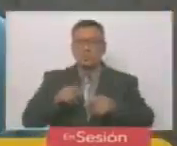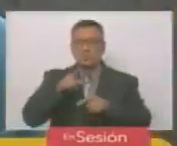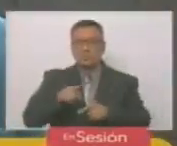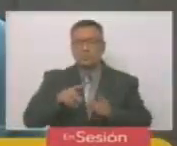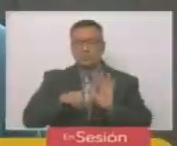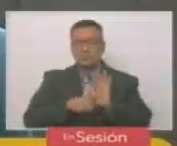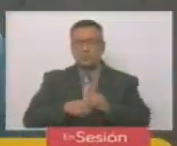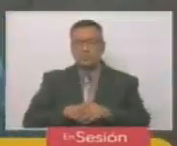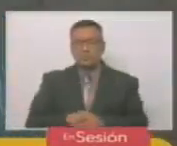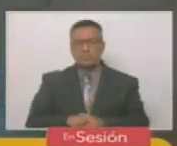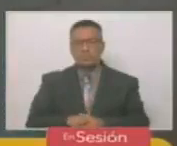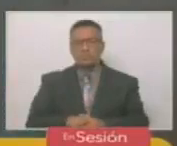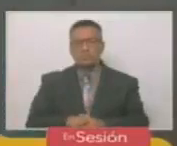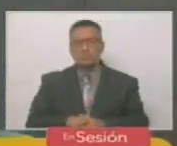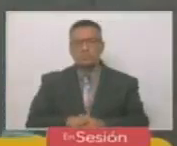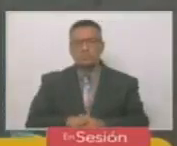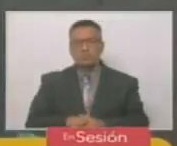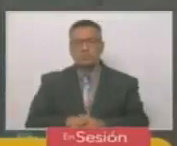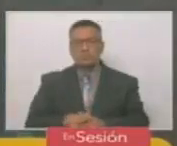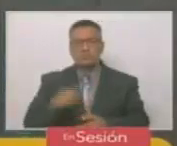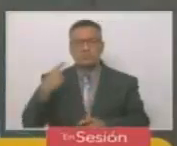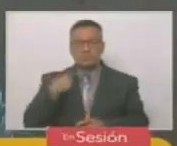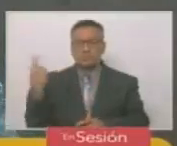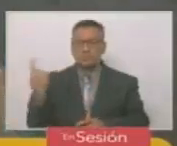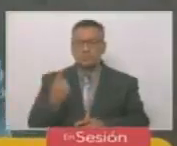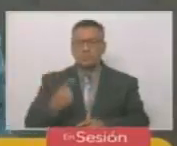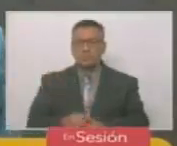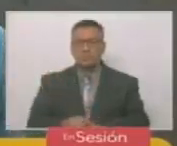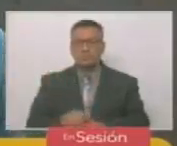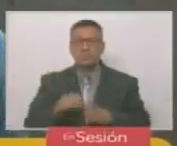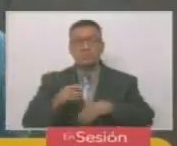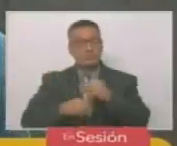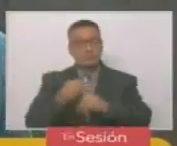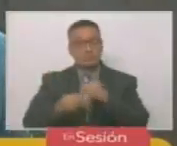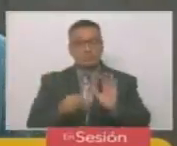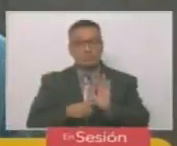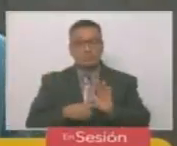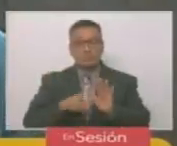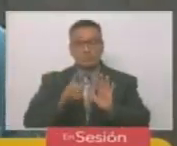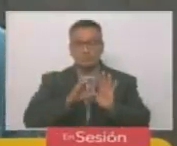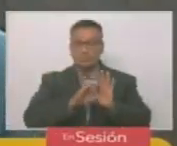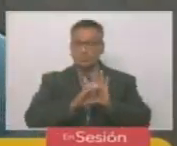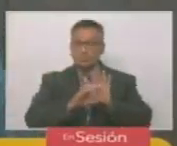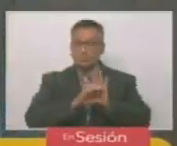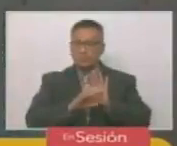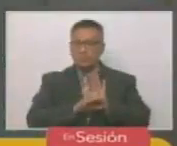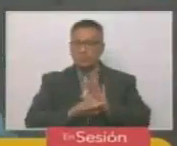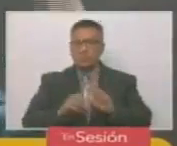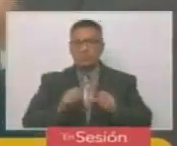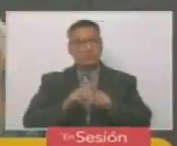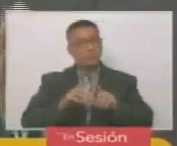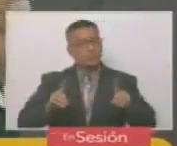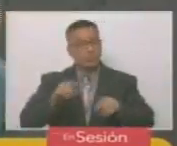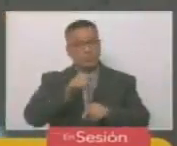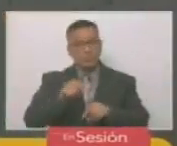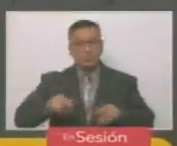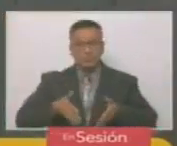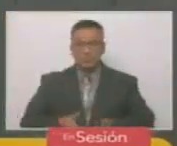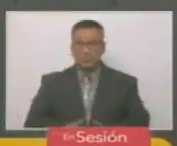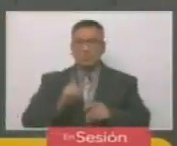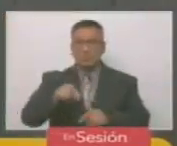derecho del concebido y dando cumplimiento al Código Civil para poder garantizar que ese feto